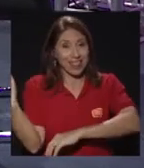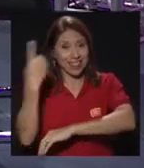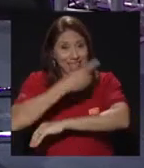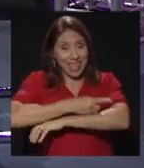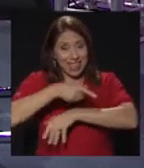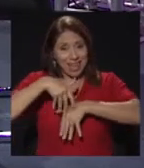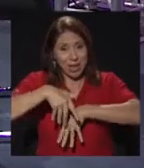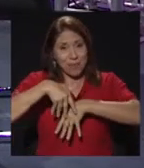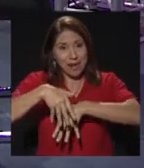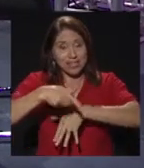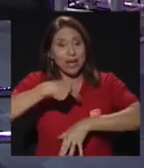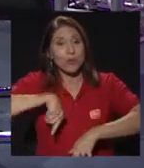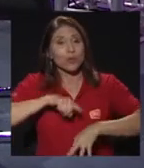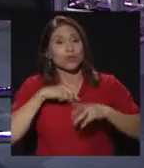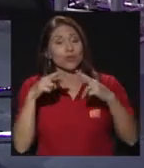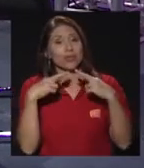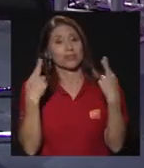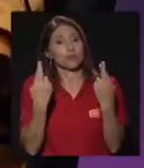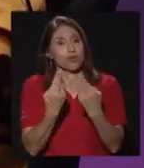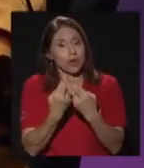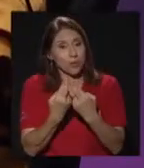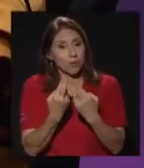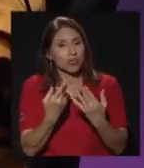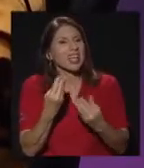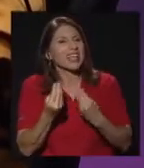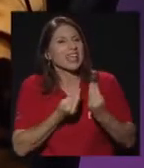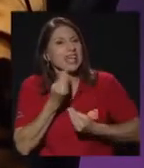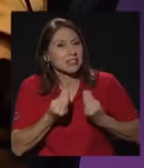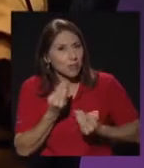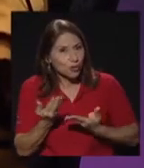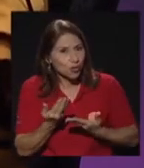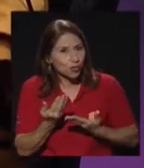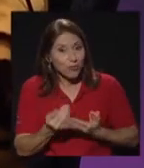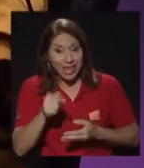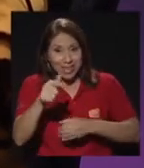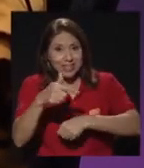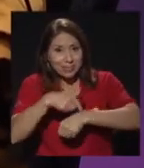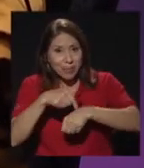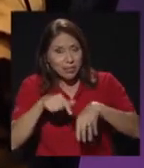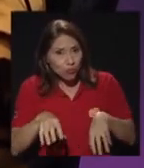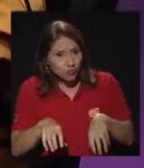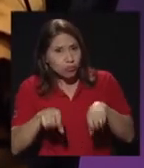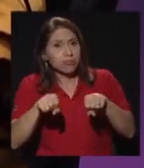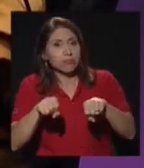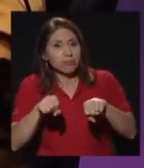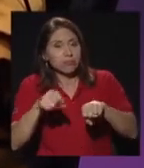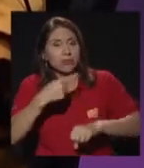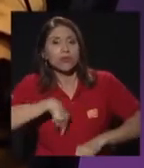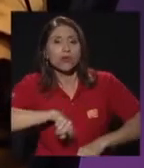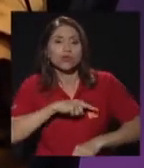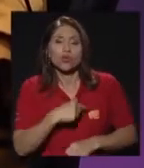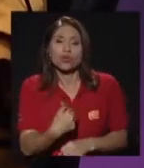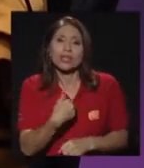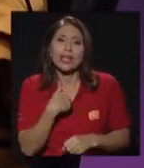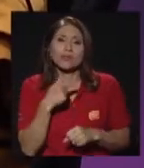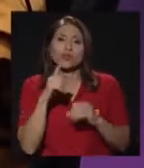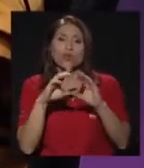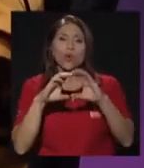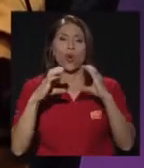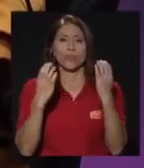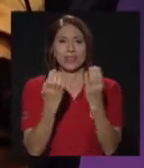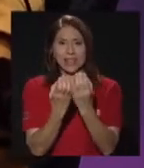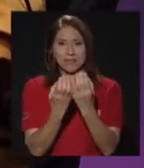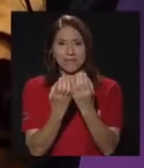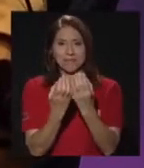cuando nos reunimos, dice María, entonces, ¿qué es lo que hacemos? Apartar ese espacio. Nosotros tenemos un comité y